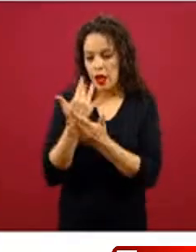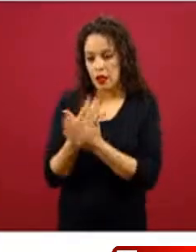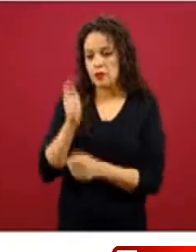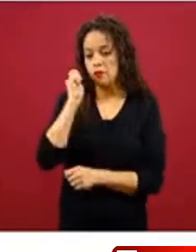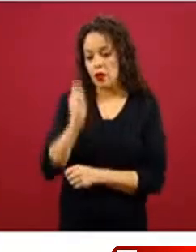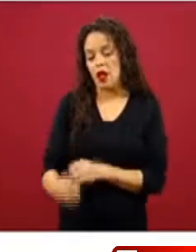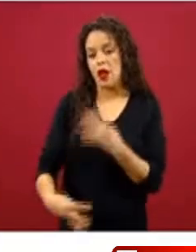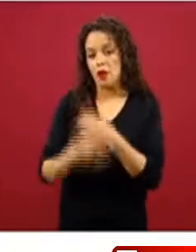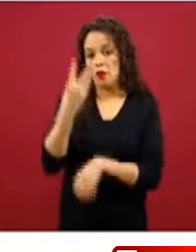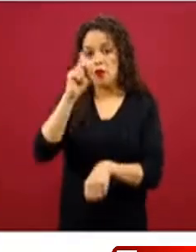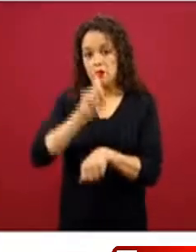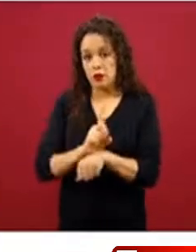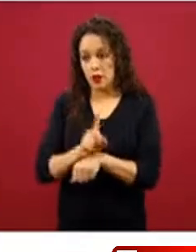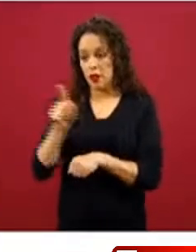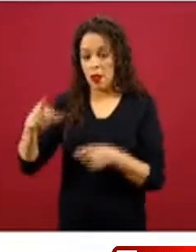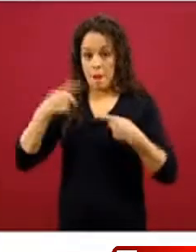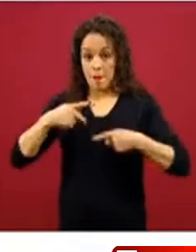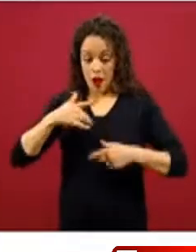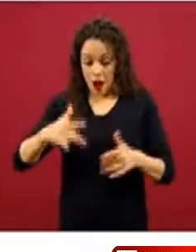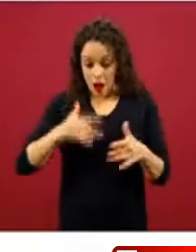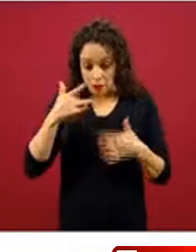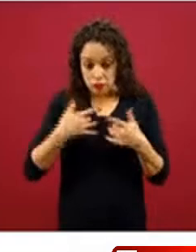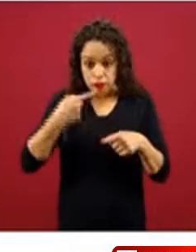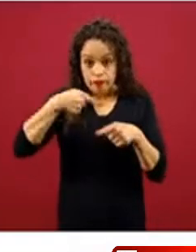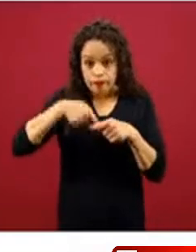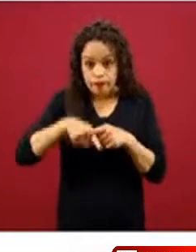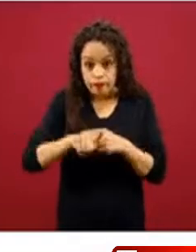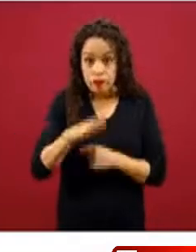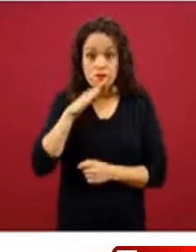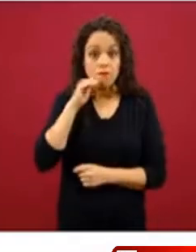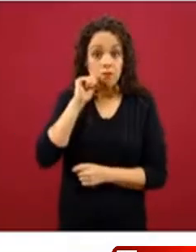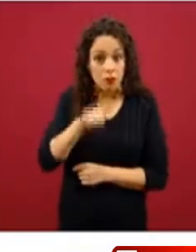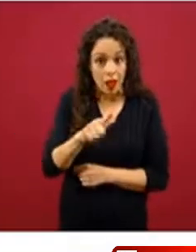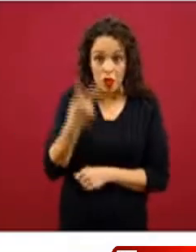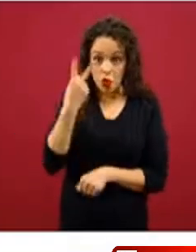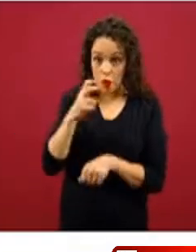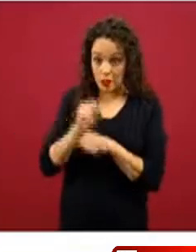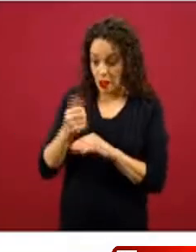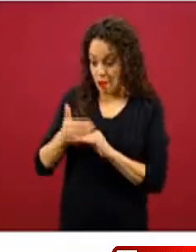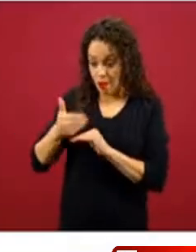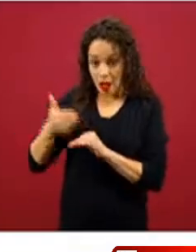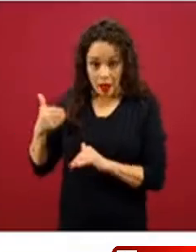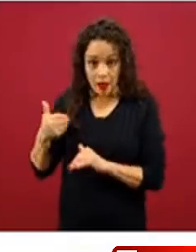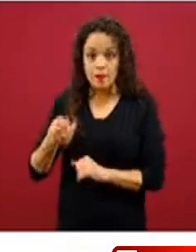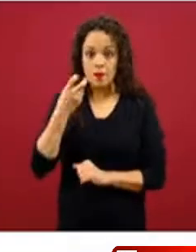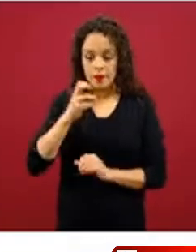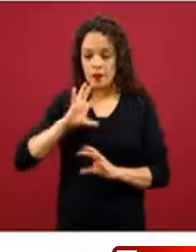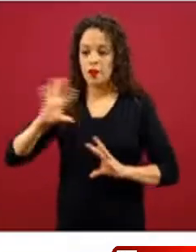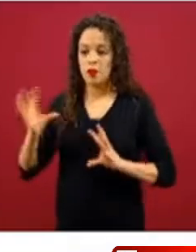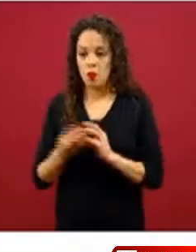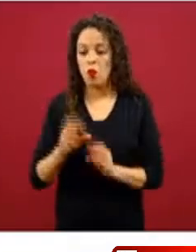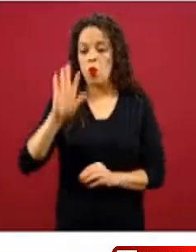días, es decir, personas que iniciaron con signos y síntomas en las últimas 2 semanas, son